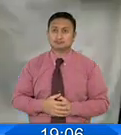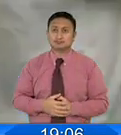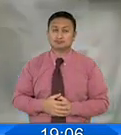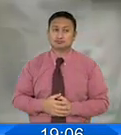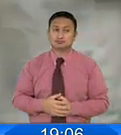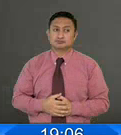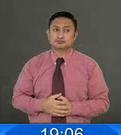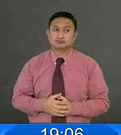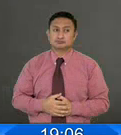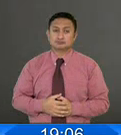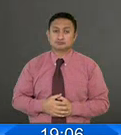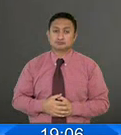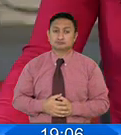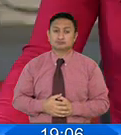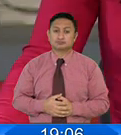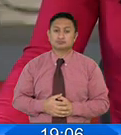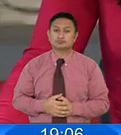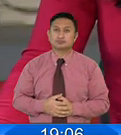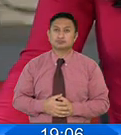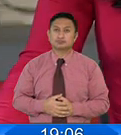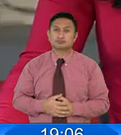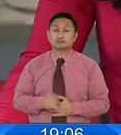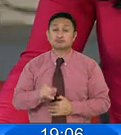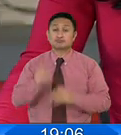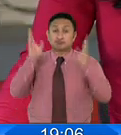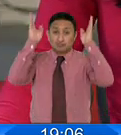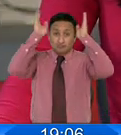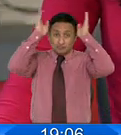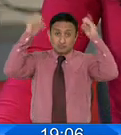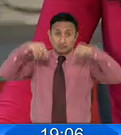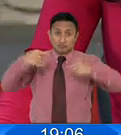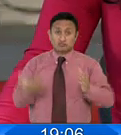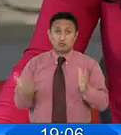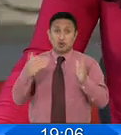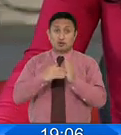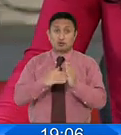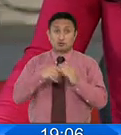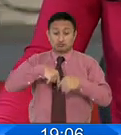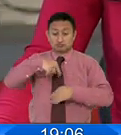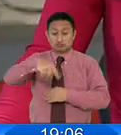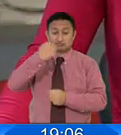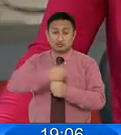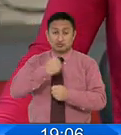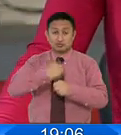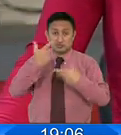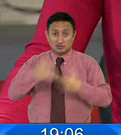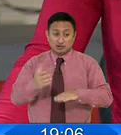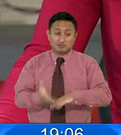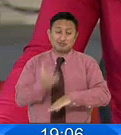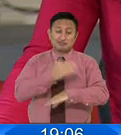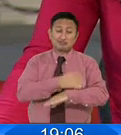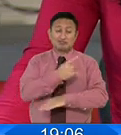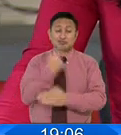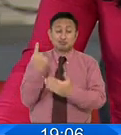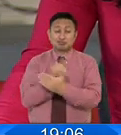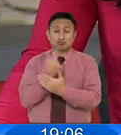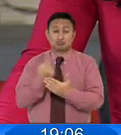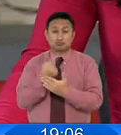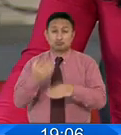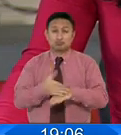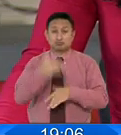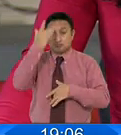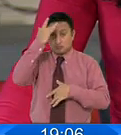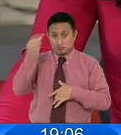Ismenia Solórzano. Jorge Yunda retomó sus actividades presenciales luego de haber cumplido la cuarentena tras ser diagnosticado